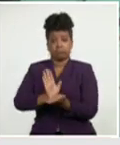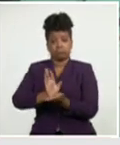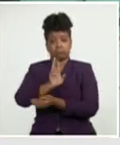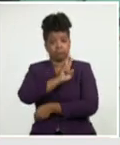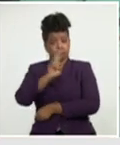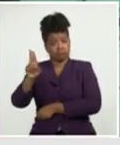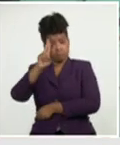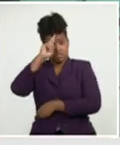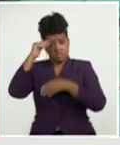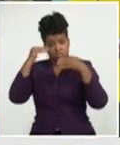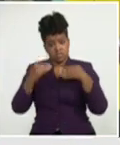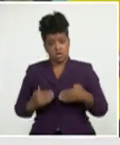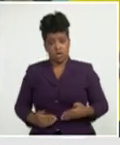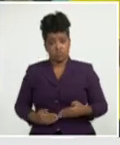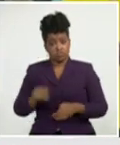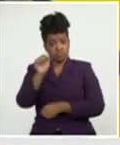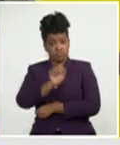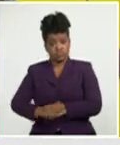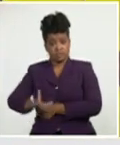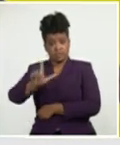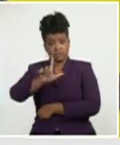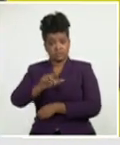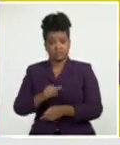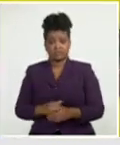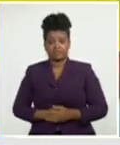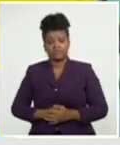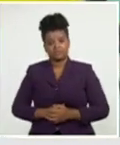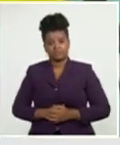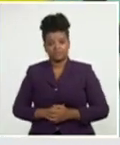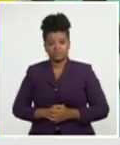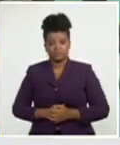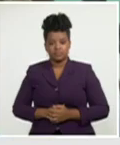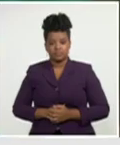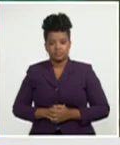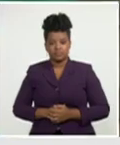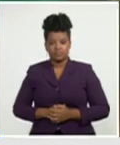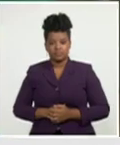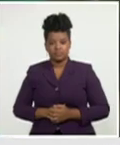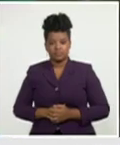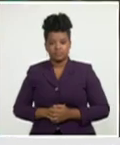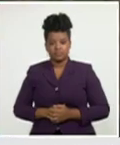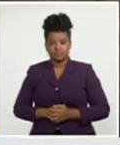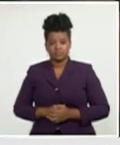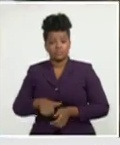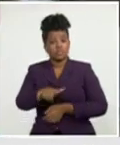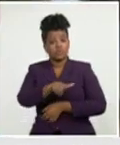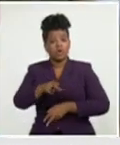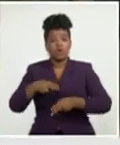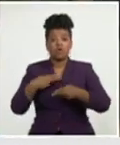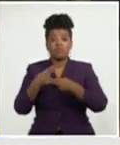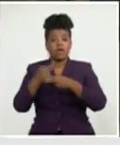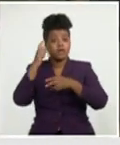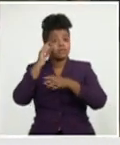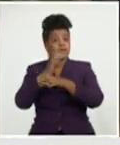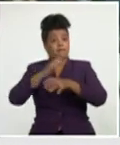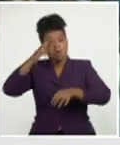nuestro sistema socialista también. Transmitir la confianza a nuestros científicos cubanos, al sistema de salud. Nosotros estamos reafirmando